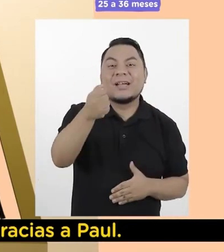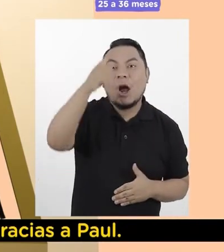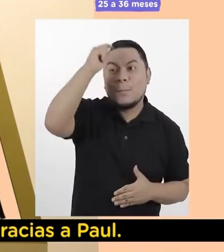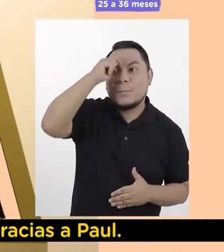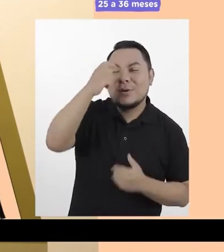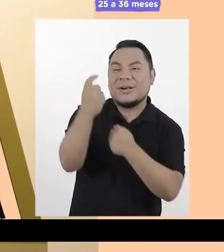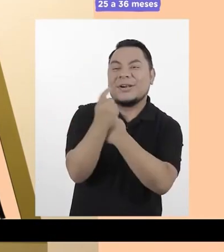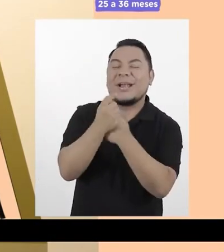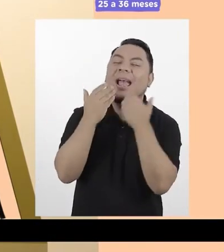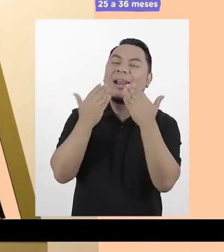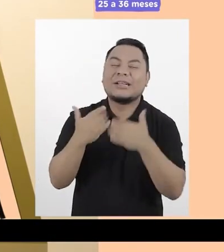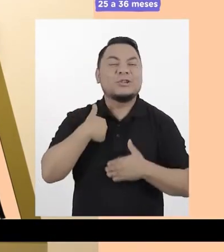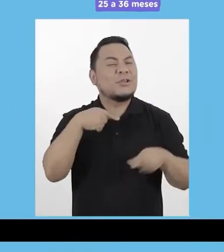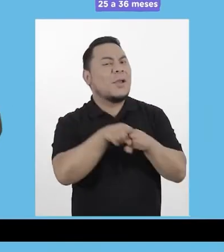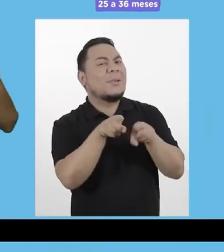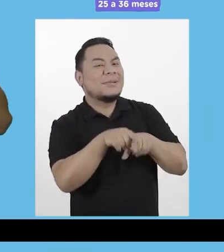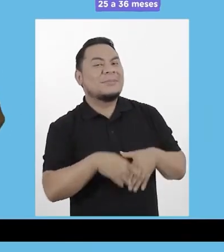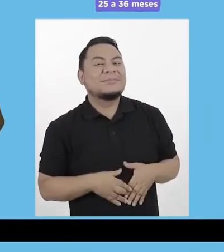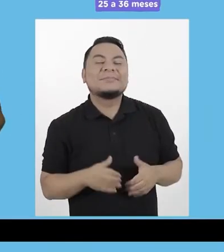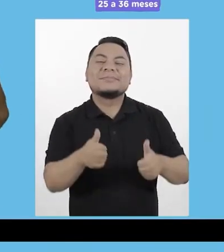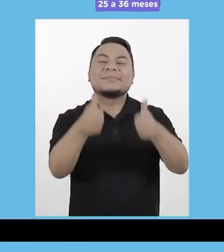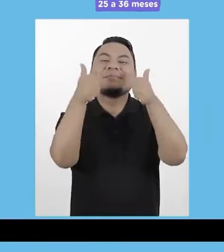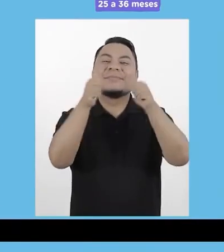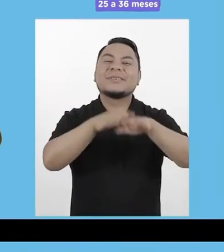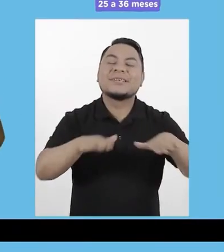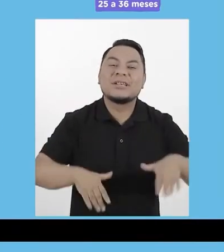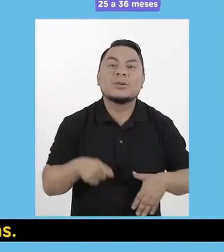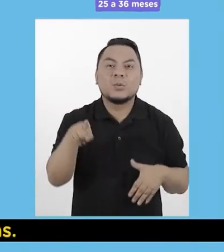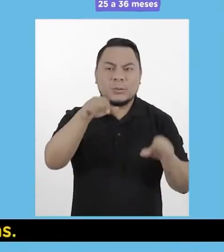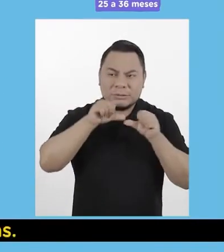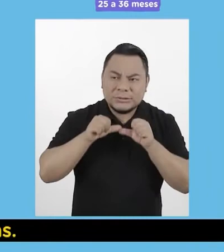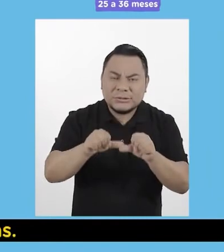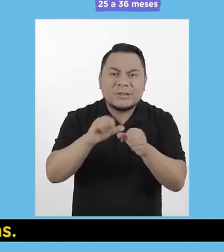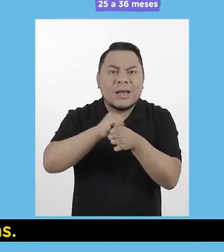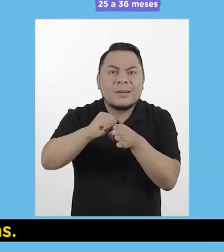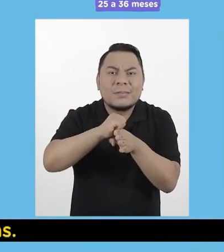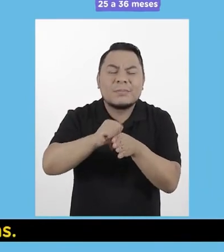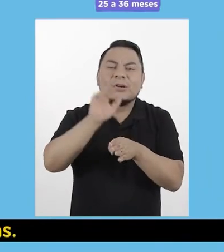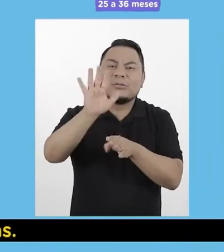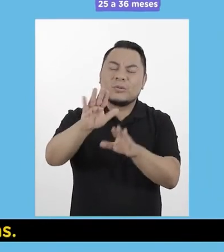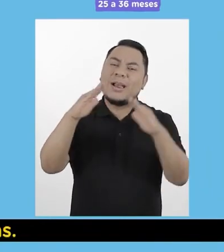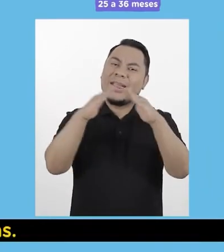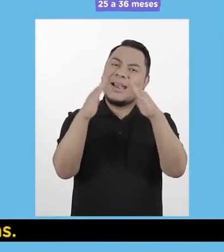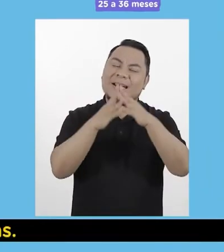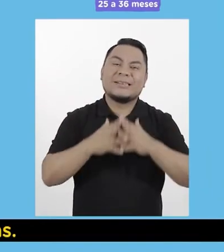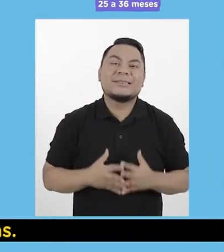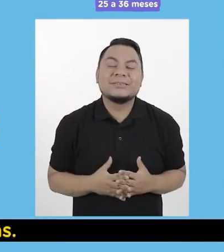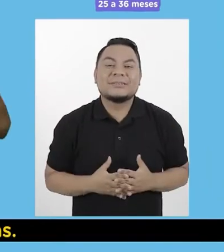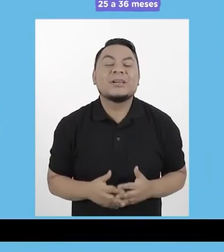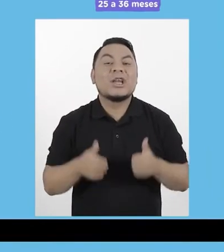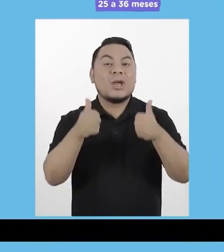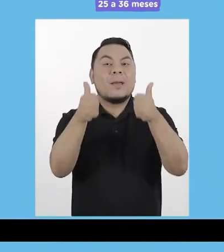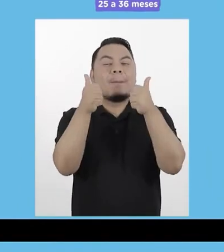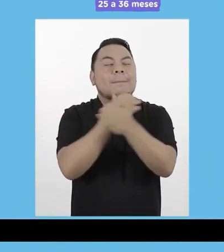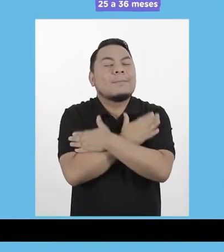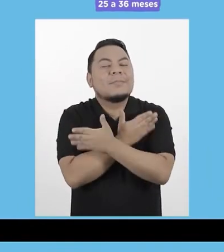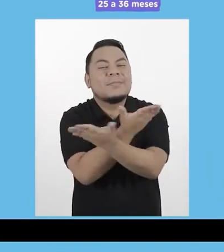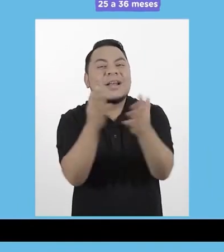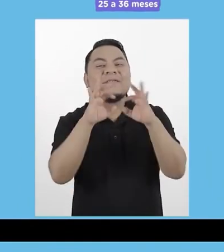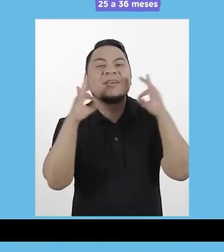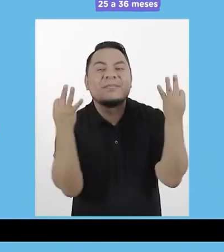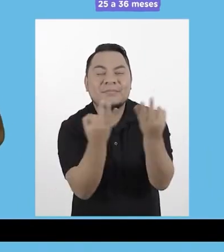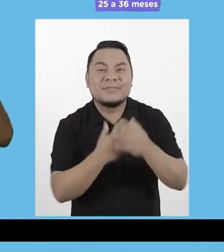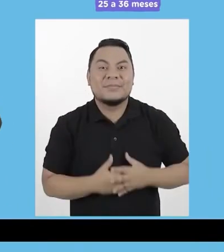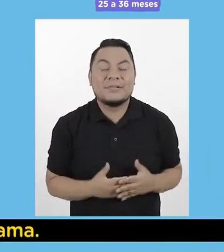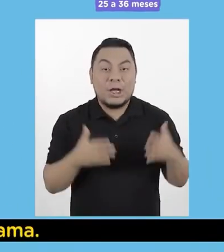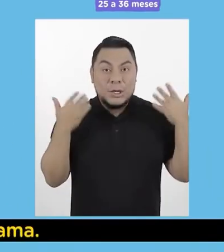a Paul. Yo también. ¡Genial, chicos! Sigan practicando en sus casas. Bien,